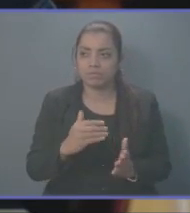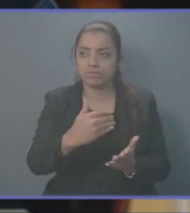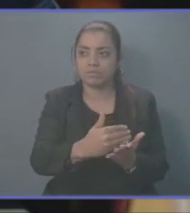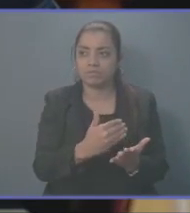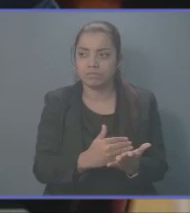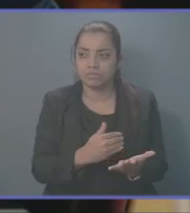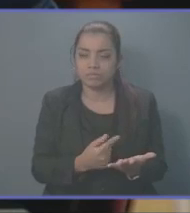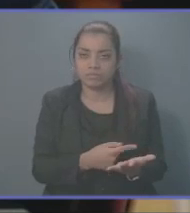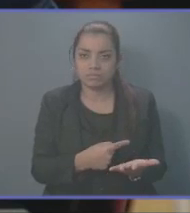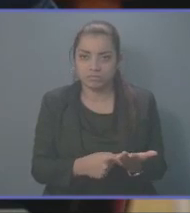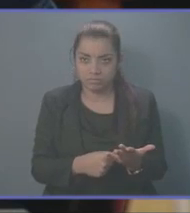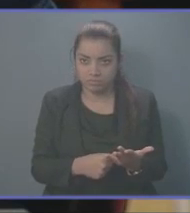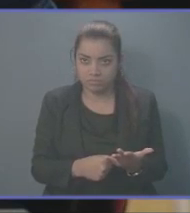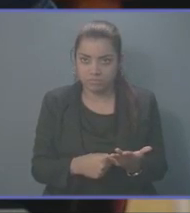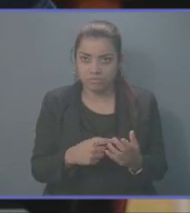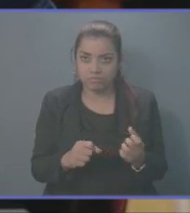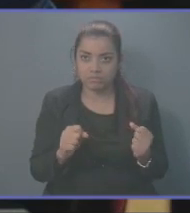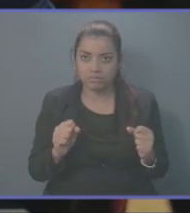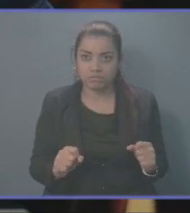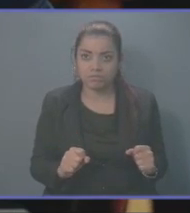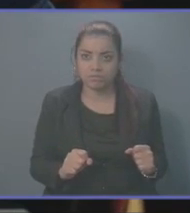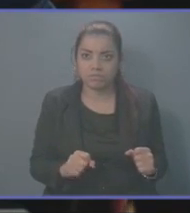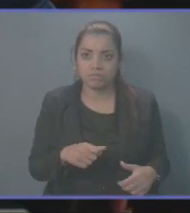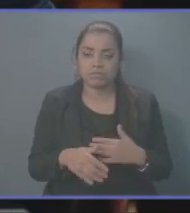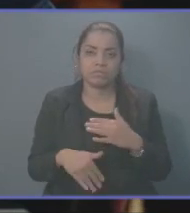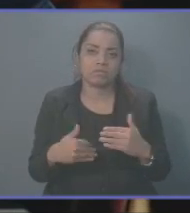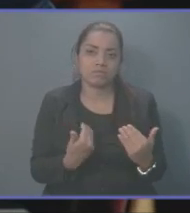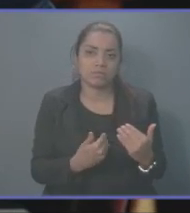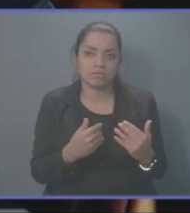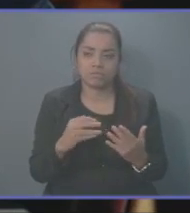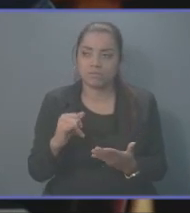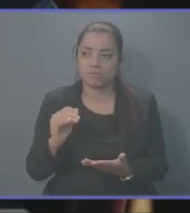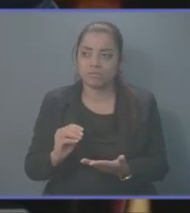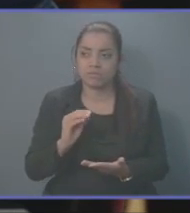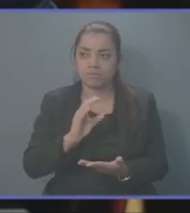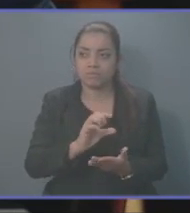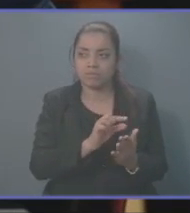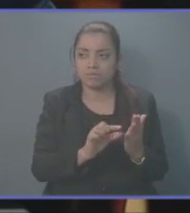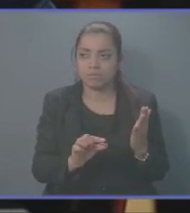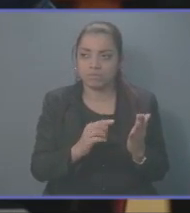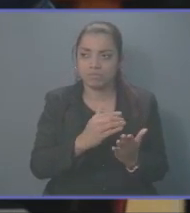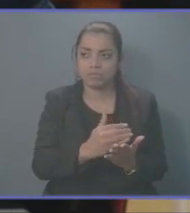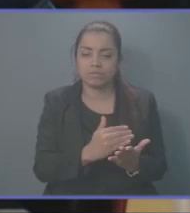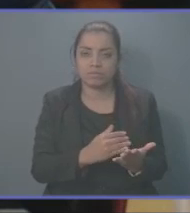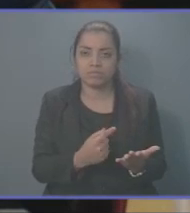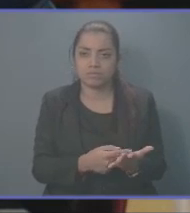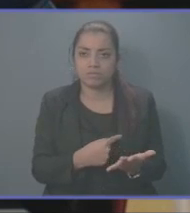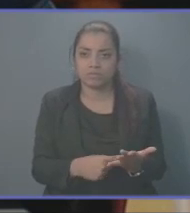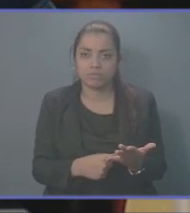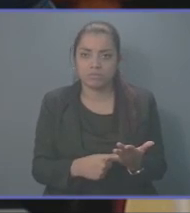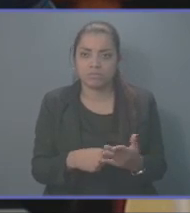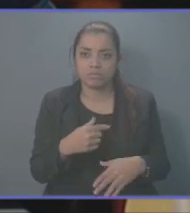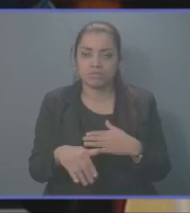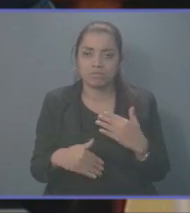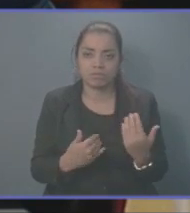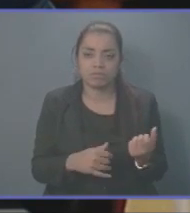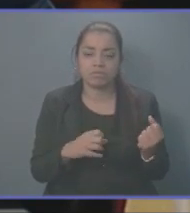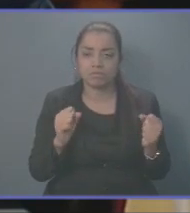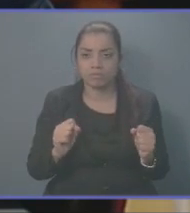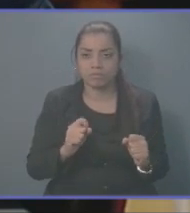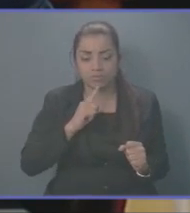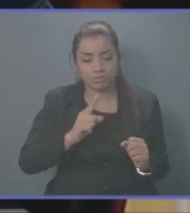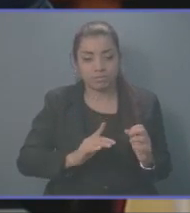pago, según sea el caso, dentro del plazo referido en el inciso anterior, eximirá a quienes lo efectúen del pago de